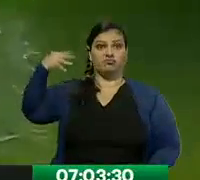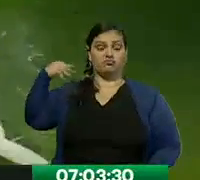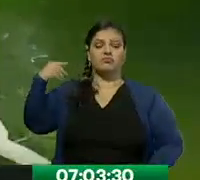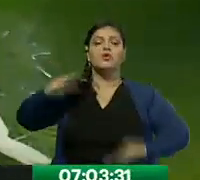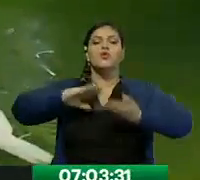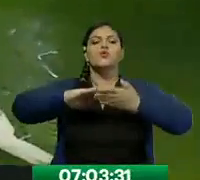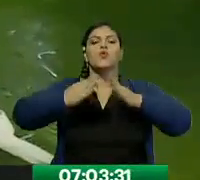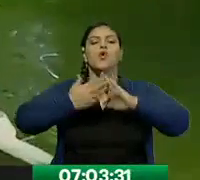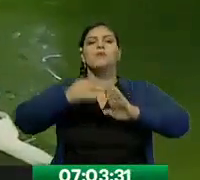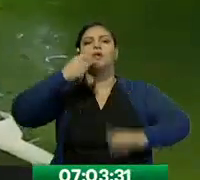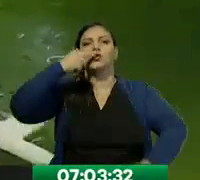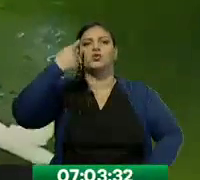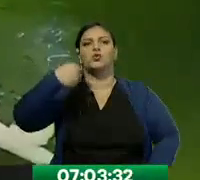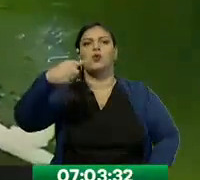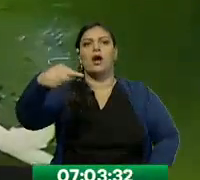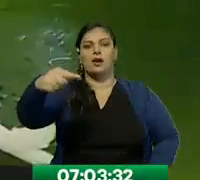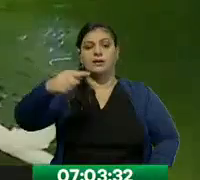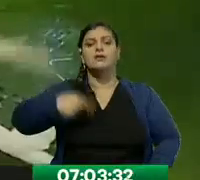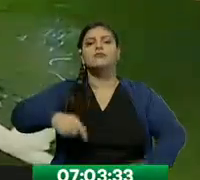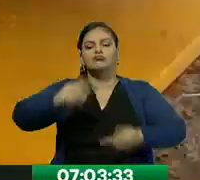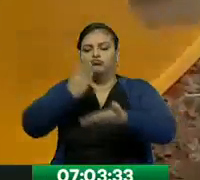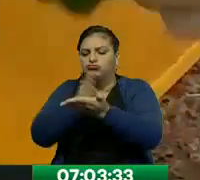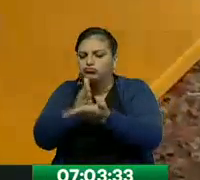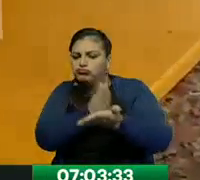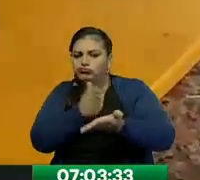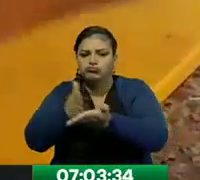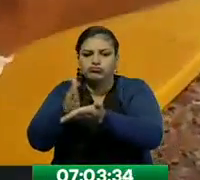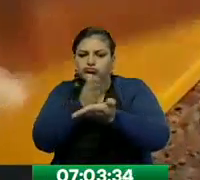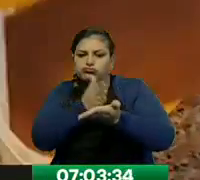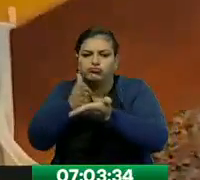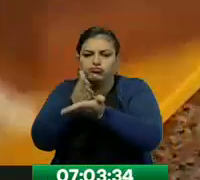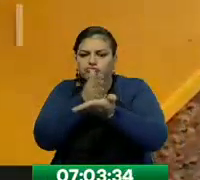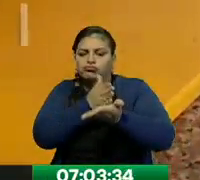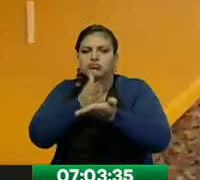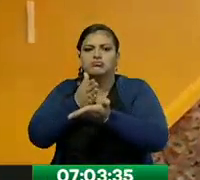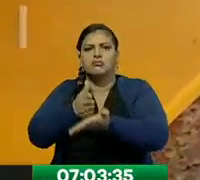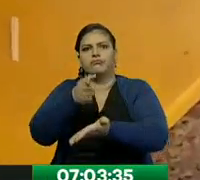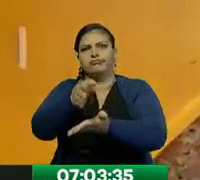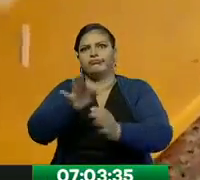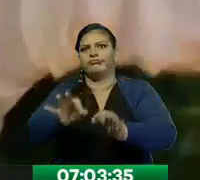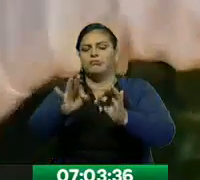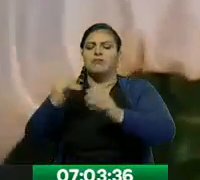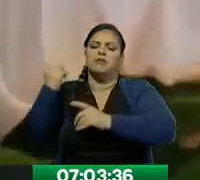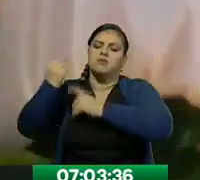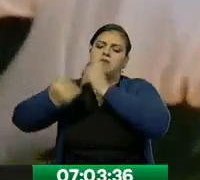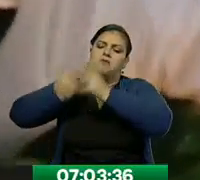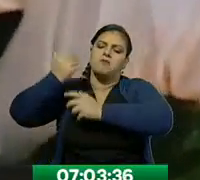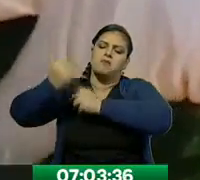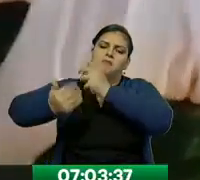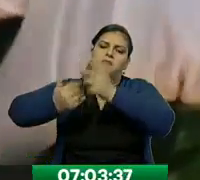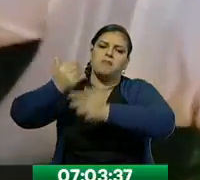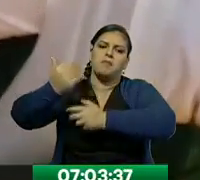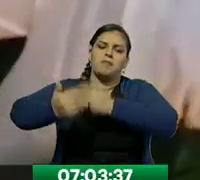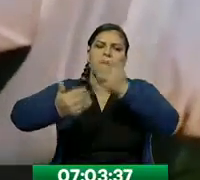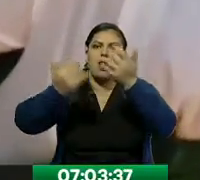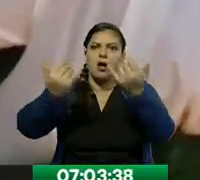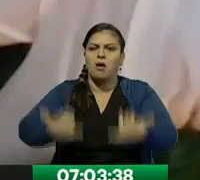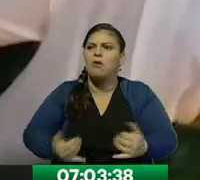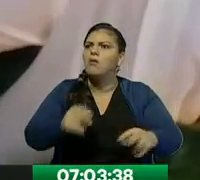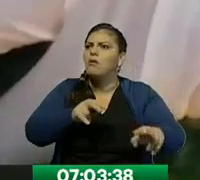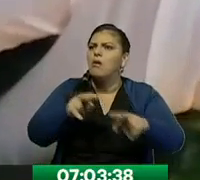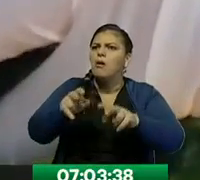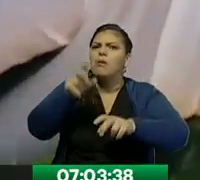años fue asimilado por los colonos quienes dieron transformaciones con el uso de diversos ingredientes que aportaron desde la sierra